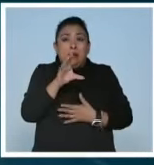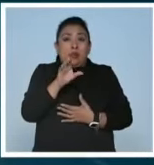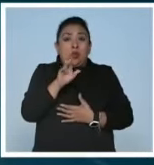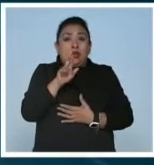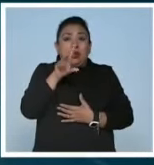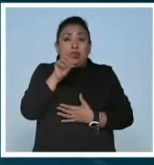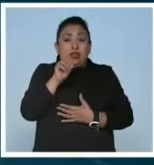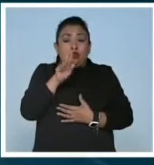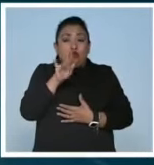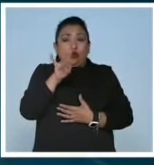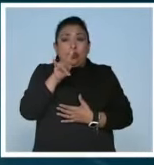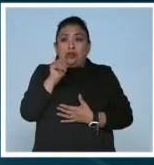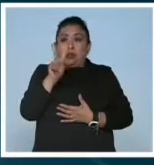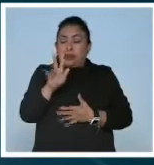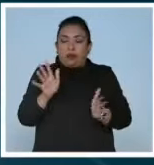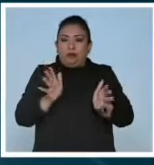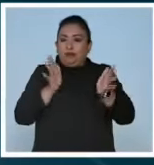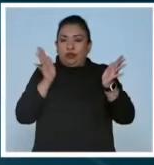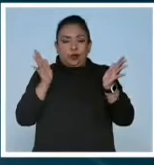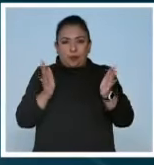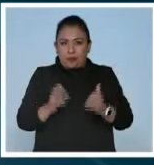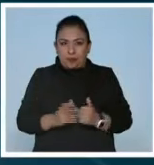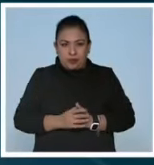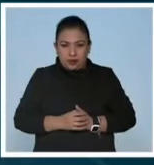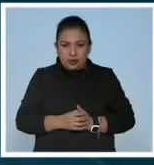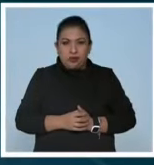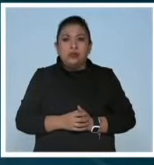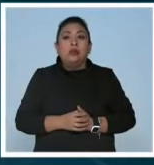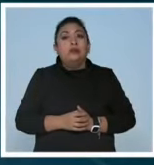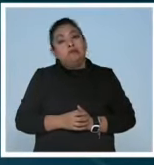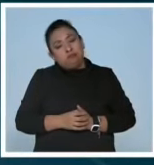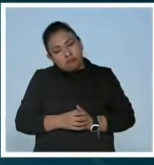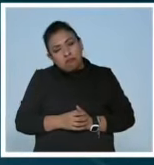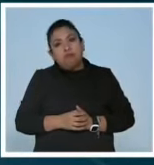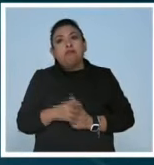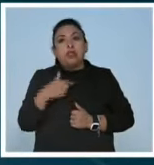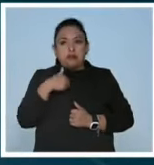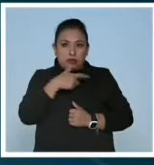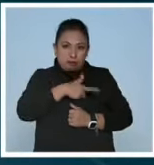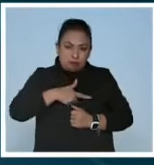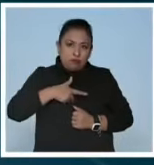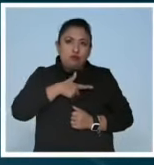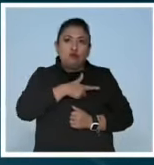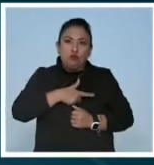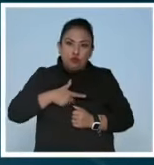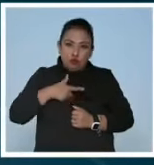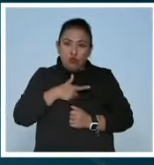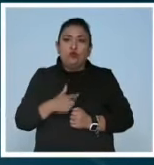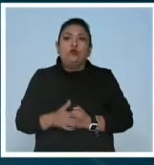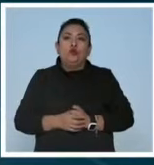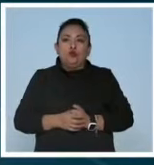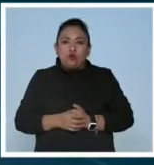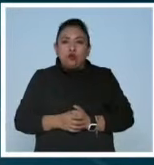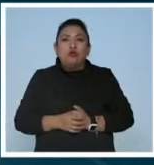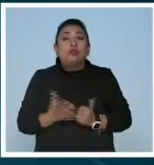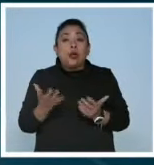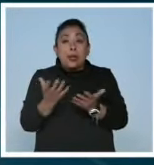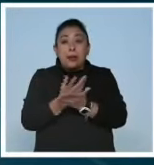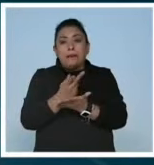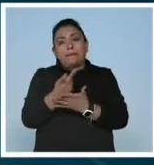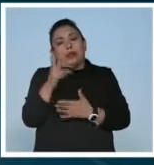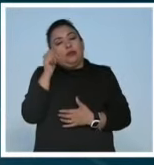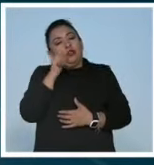Fuentes, que no esperaba en absoluto. Y bueno, pues me dio muchísimo gusto. Ganar un premio siempre